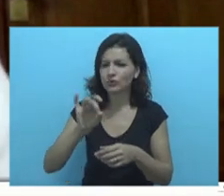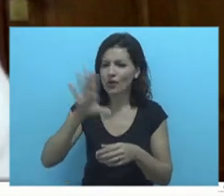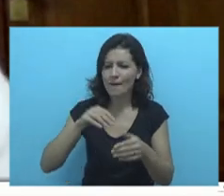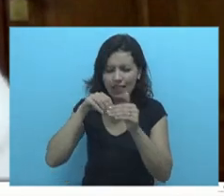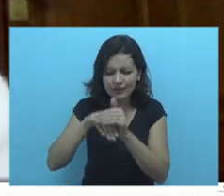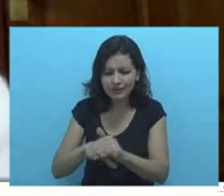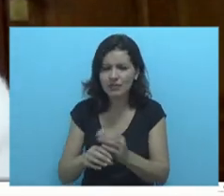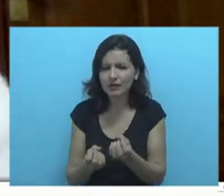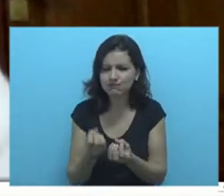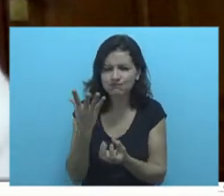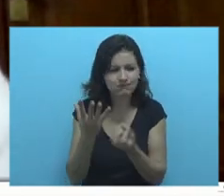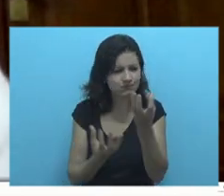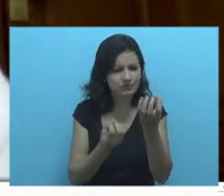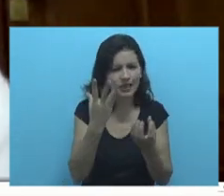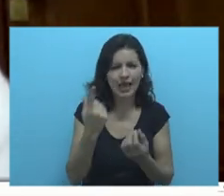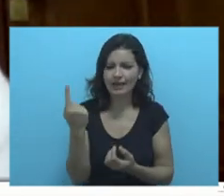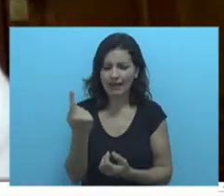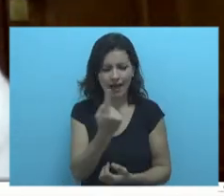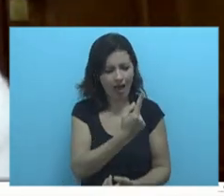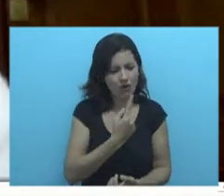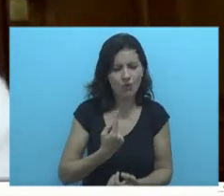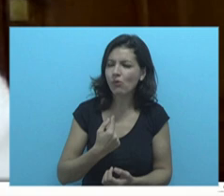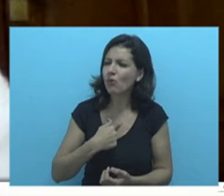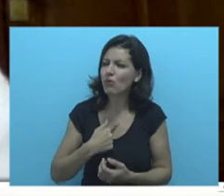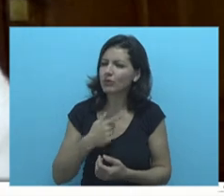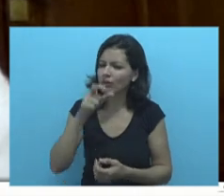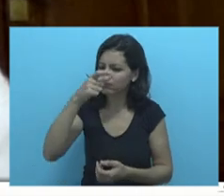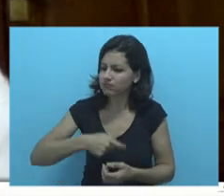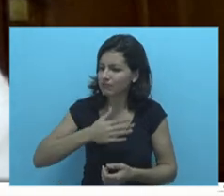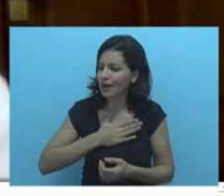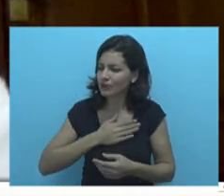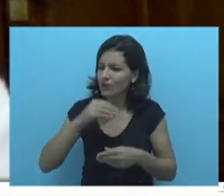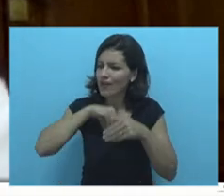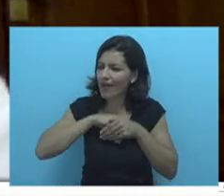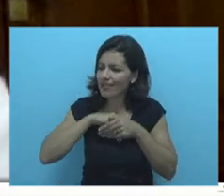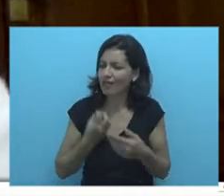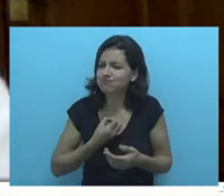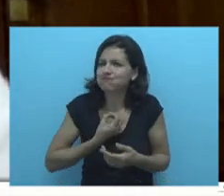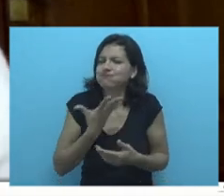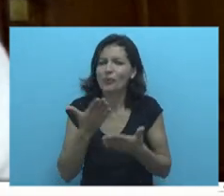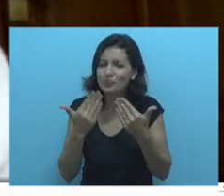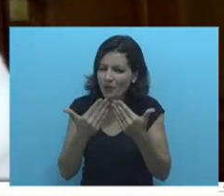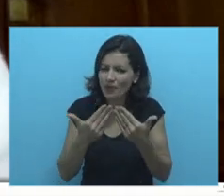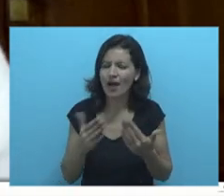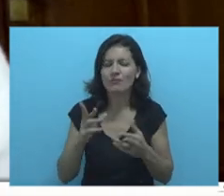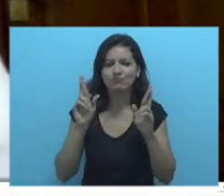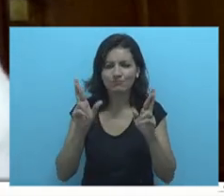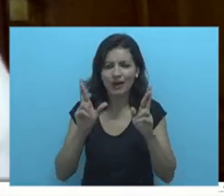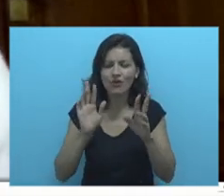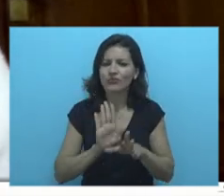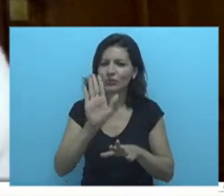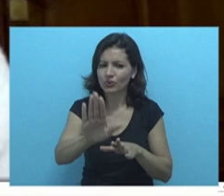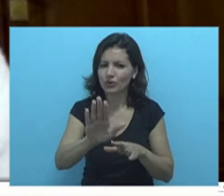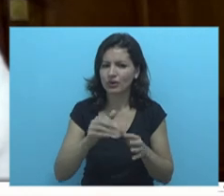Miguel sembrado en cada uno y cada una de nosotras en el socialismo y en el Frente Progresista, que ojalá en la tarea que tenemos por delante y en el